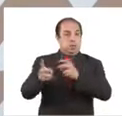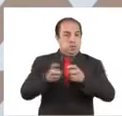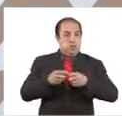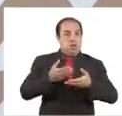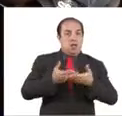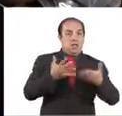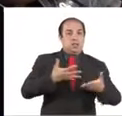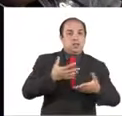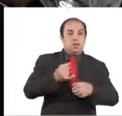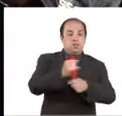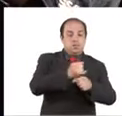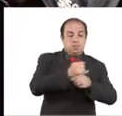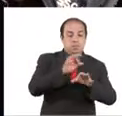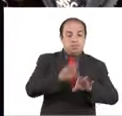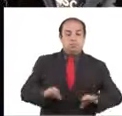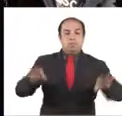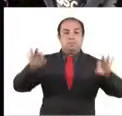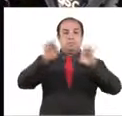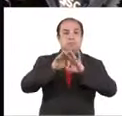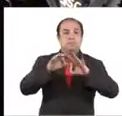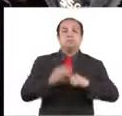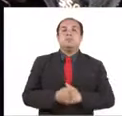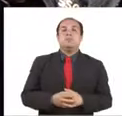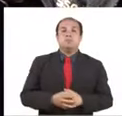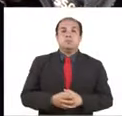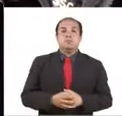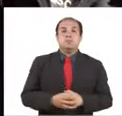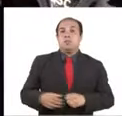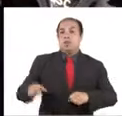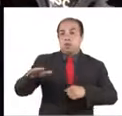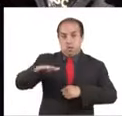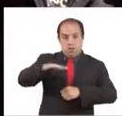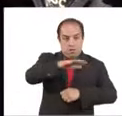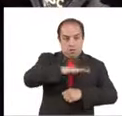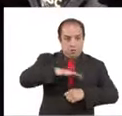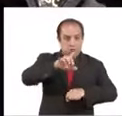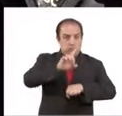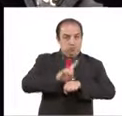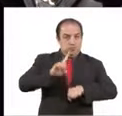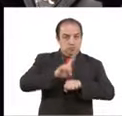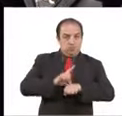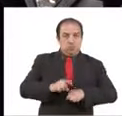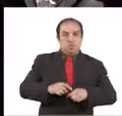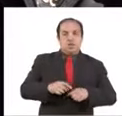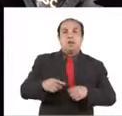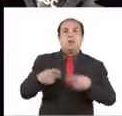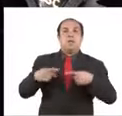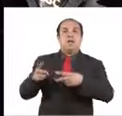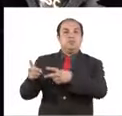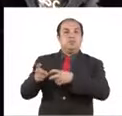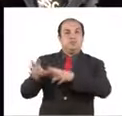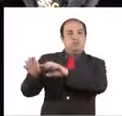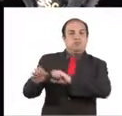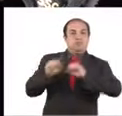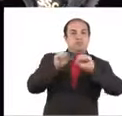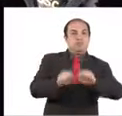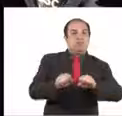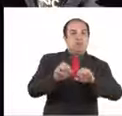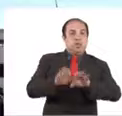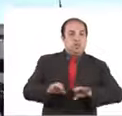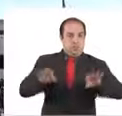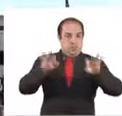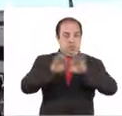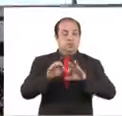tenemos grandes investigadores que todos los días detienen delincuentes sumamente importantes. Por